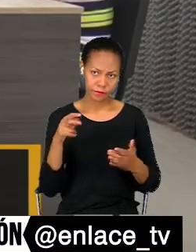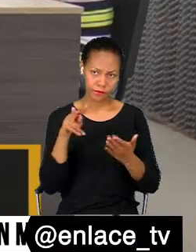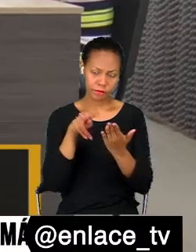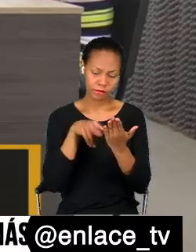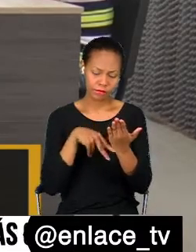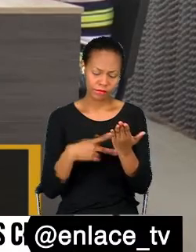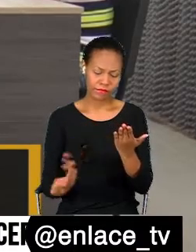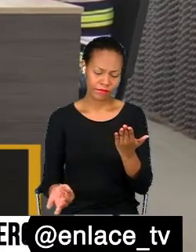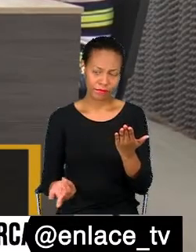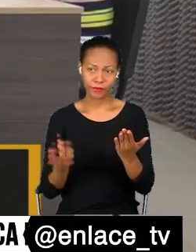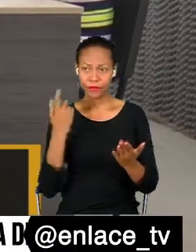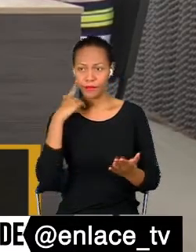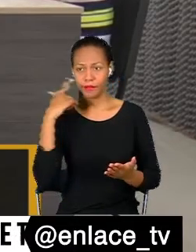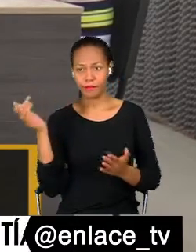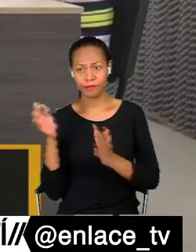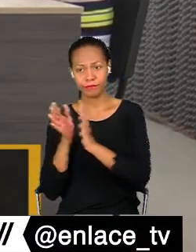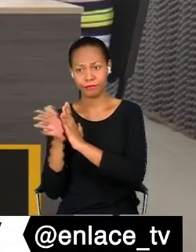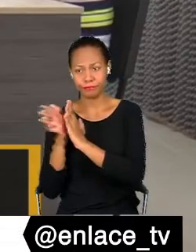compañero Flavio,